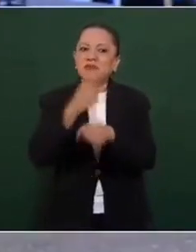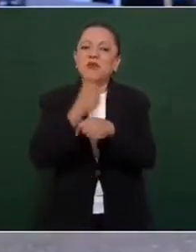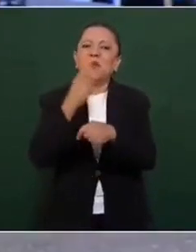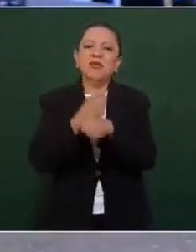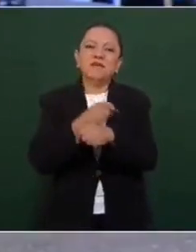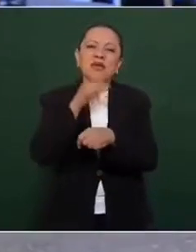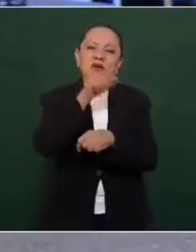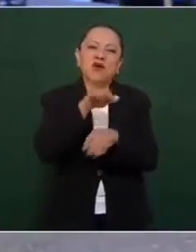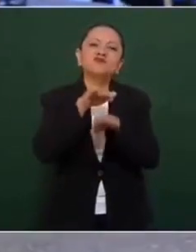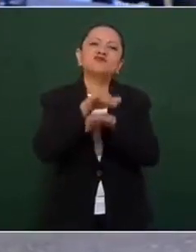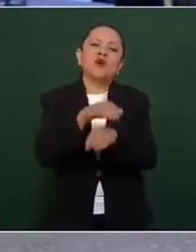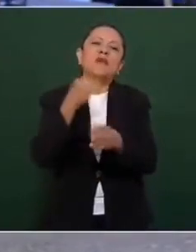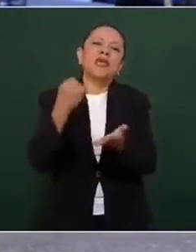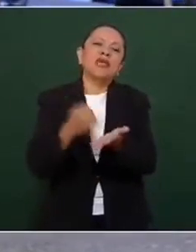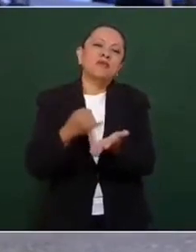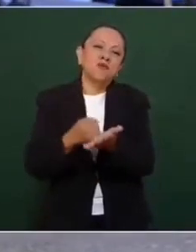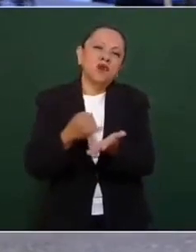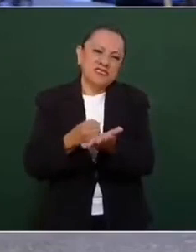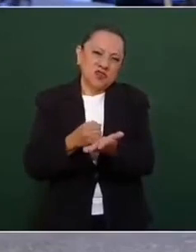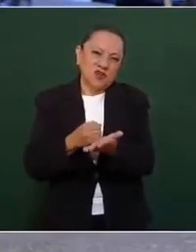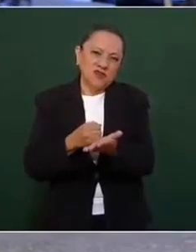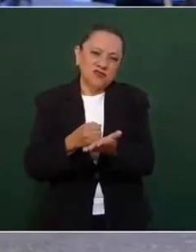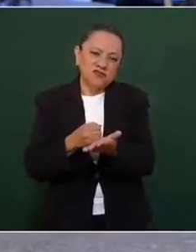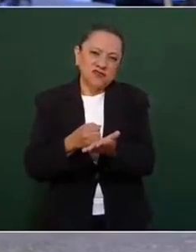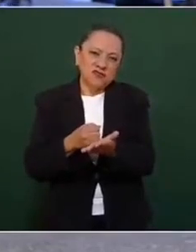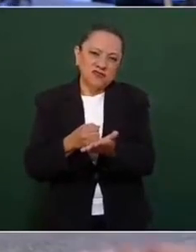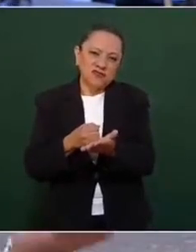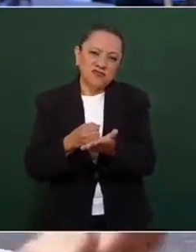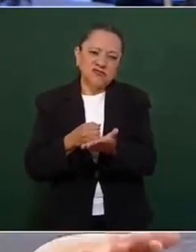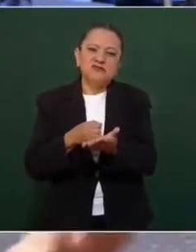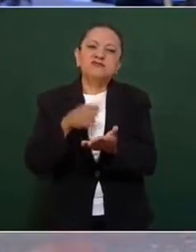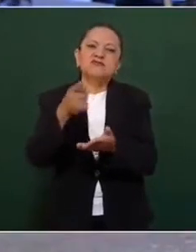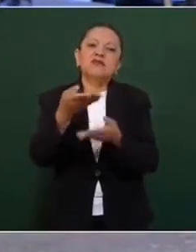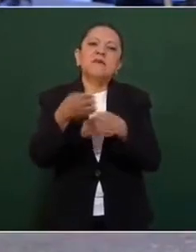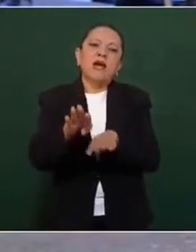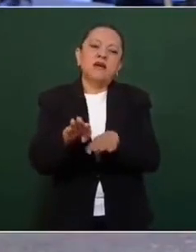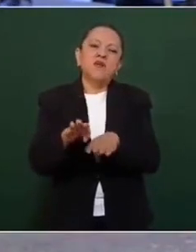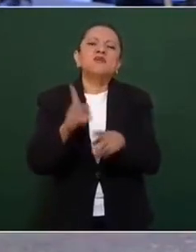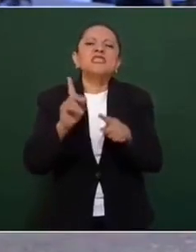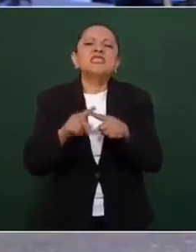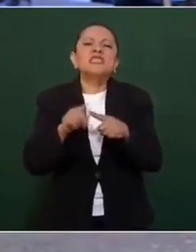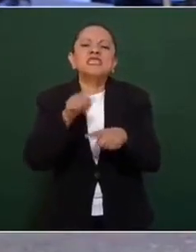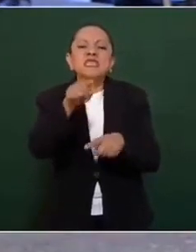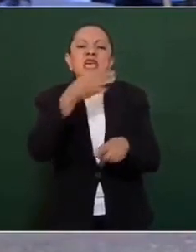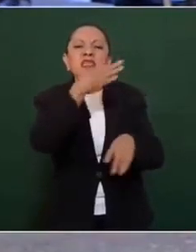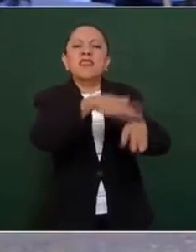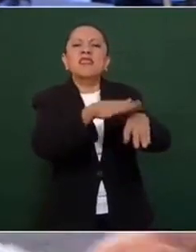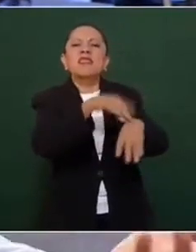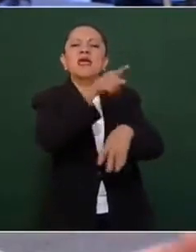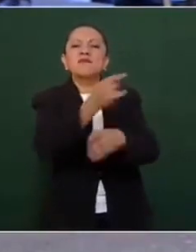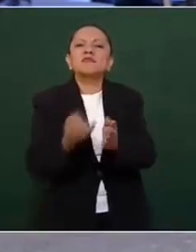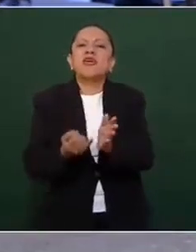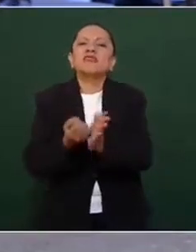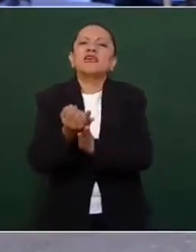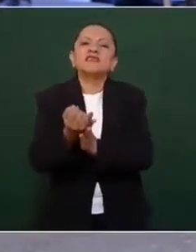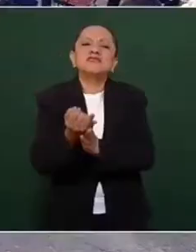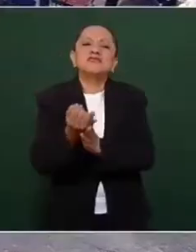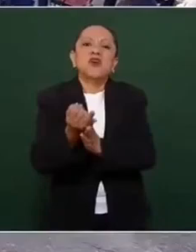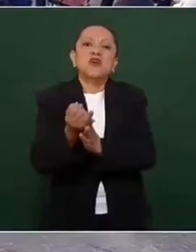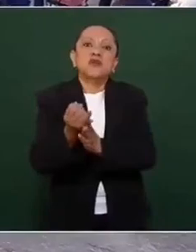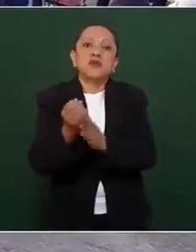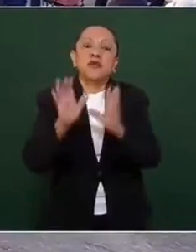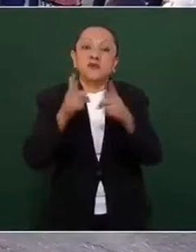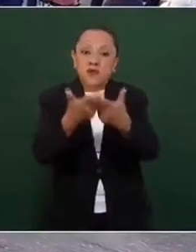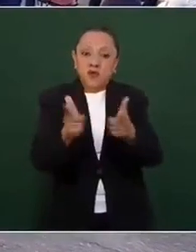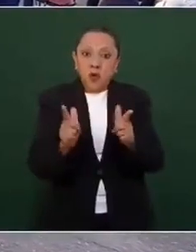saber quién le informó por parte del gobierno del banco de méxico a usted oa su gobierno esa decisión que se tomó un día anterior